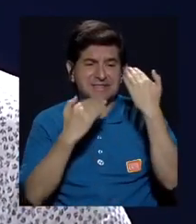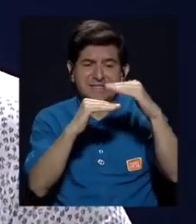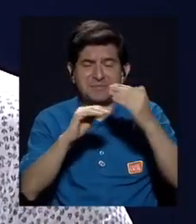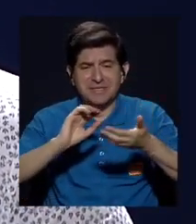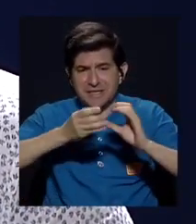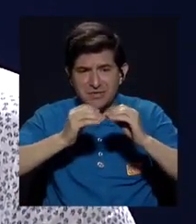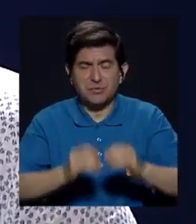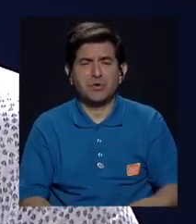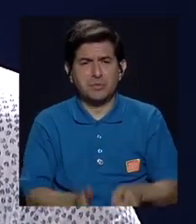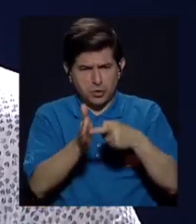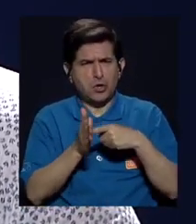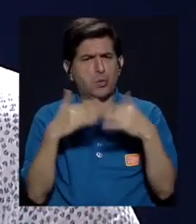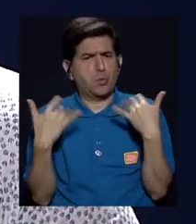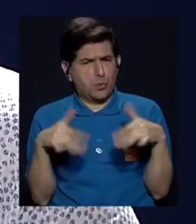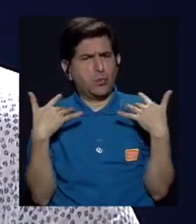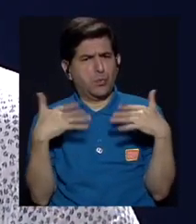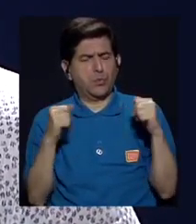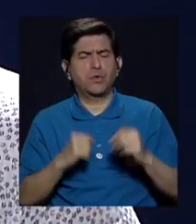es bastante.